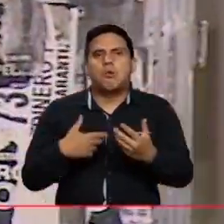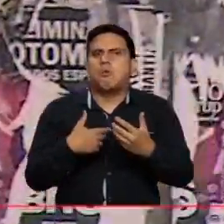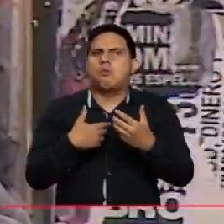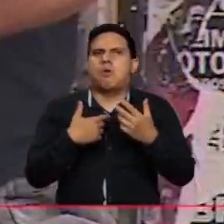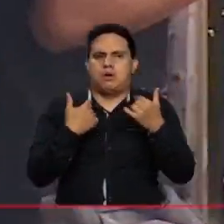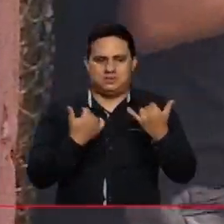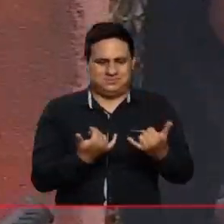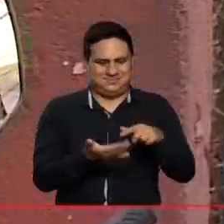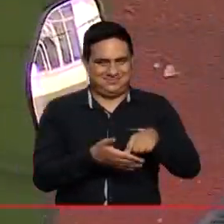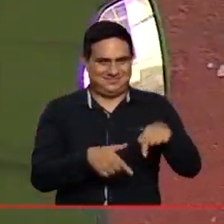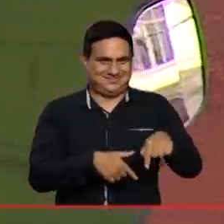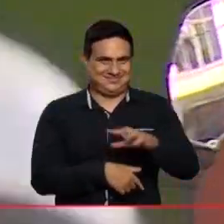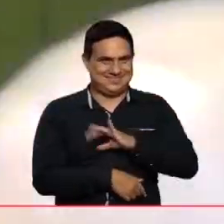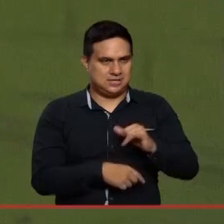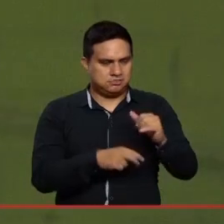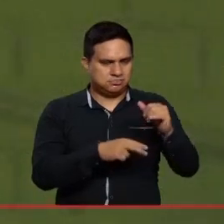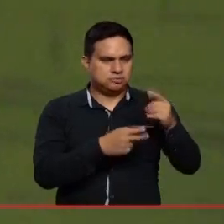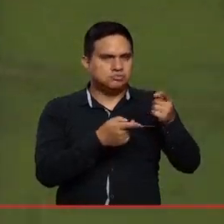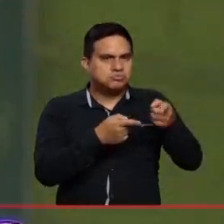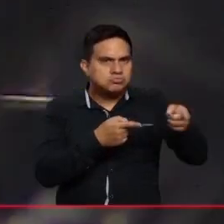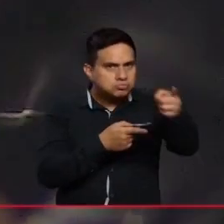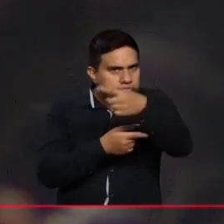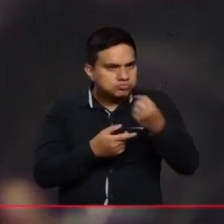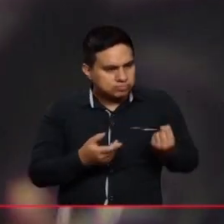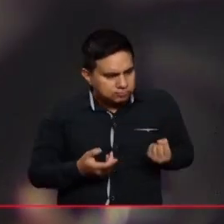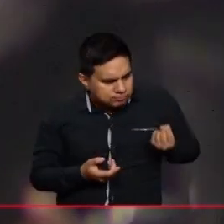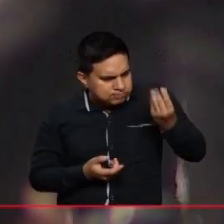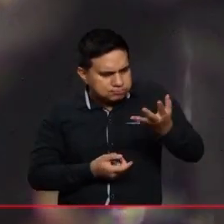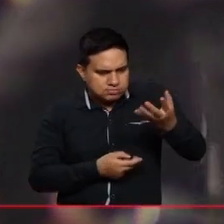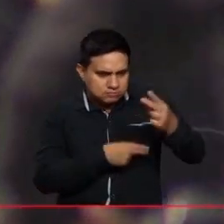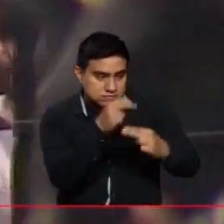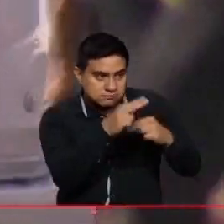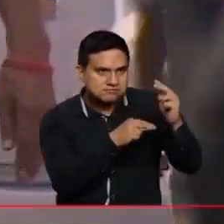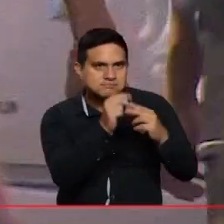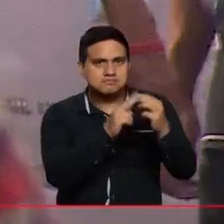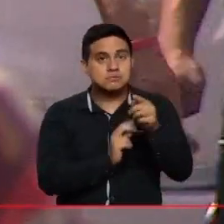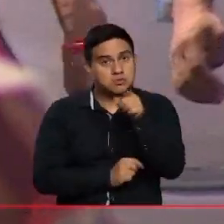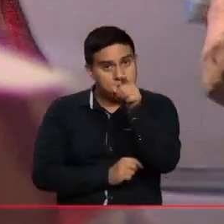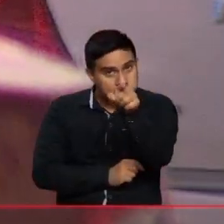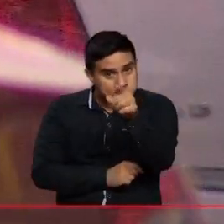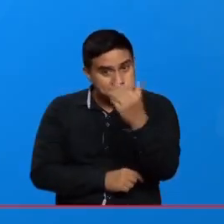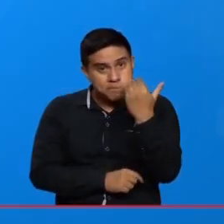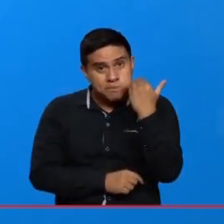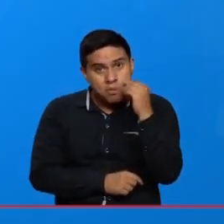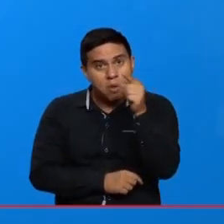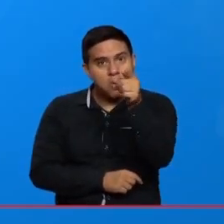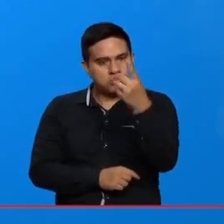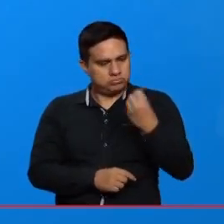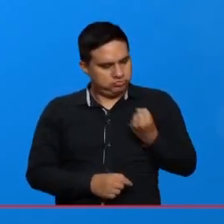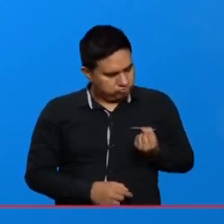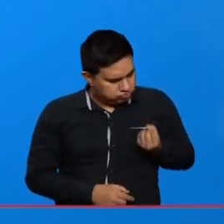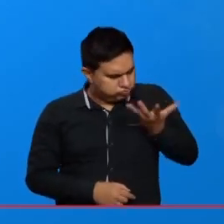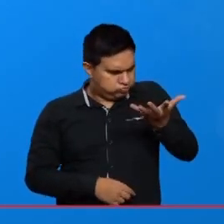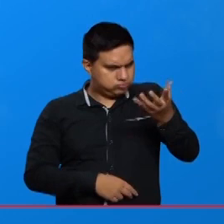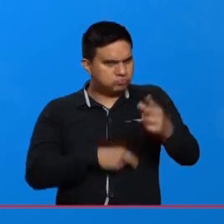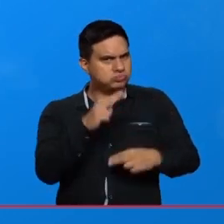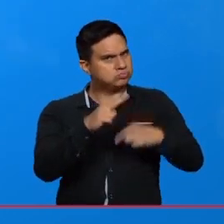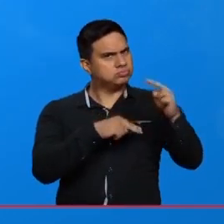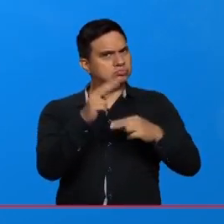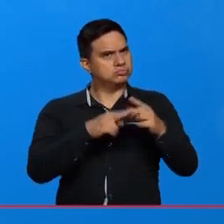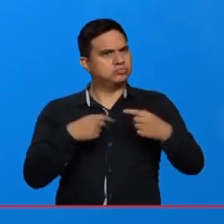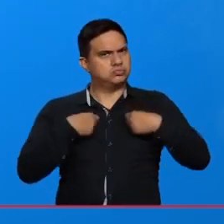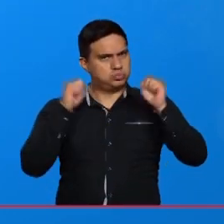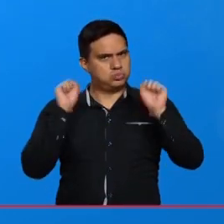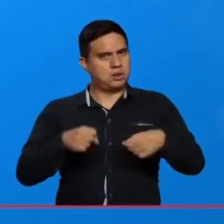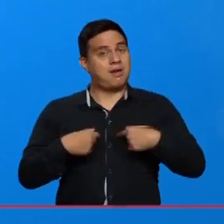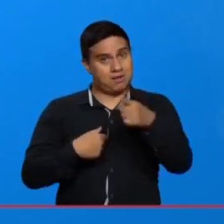la construcción social desde diversos entornos si usted es una de ellas o conoce alguna y quiere realizar el proceso de